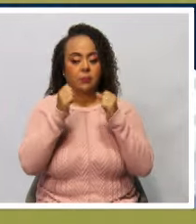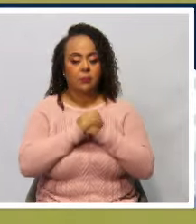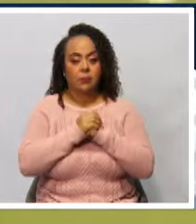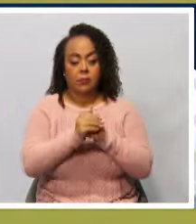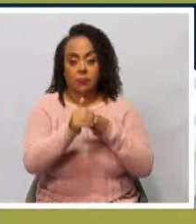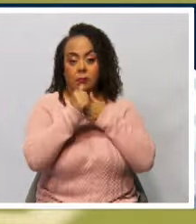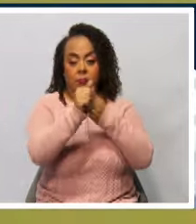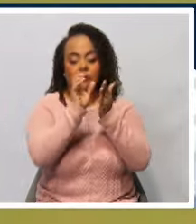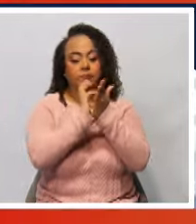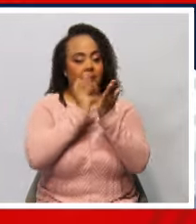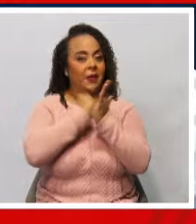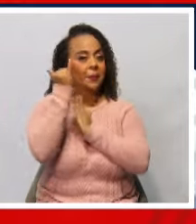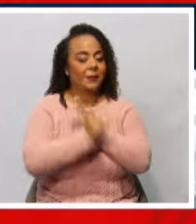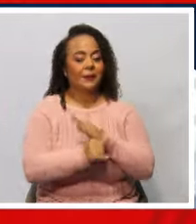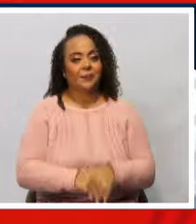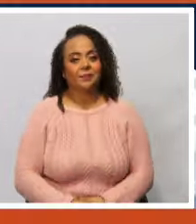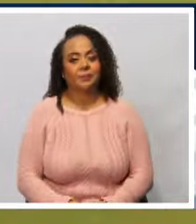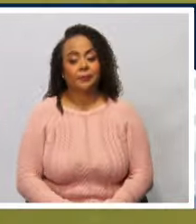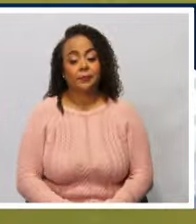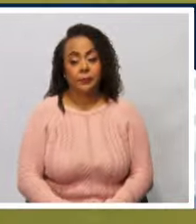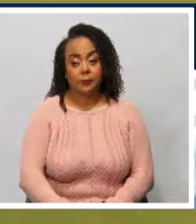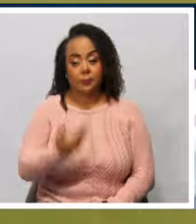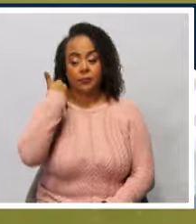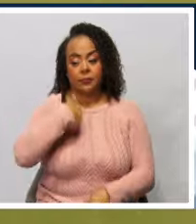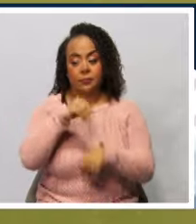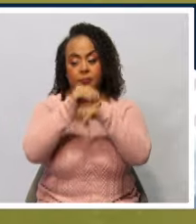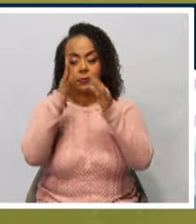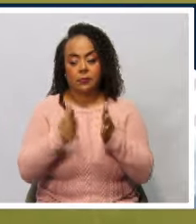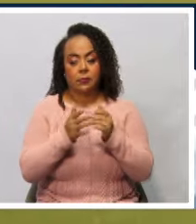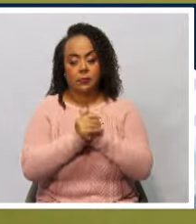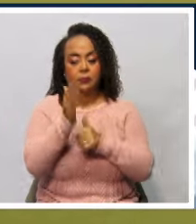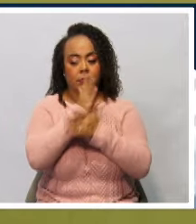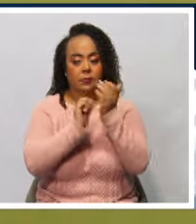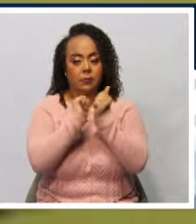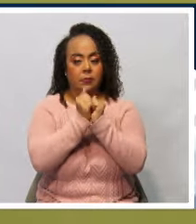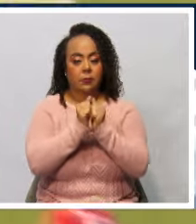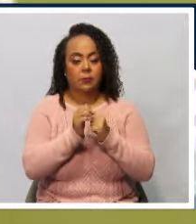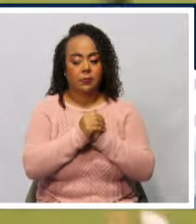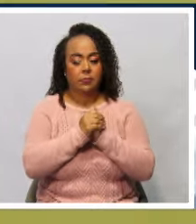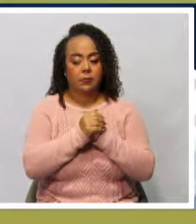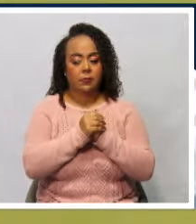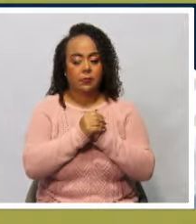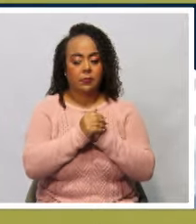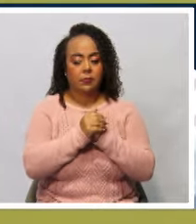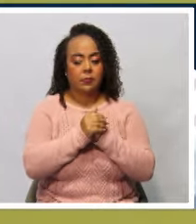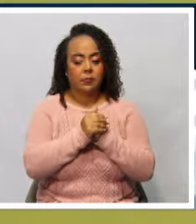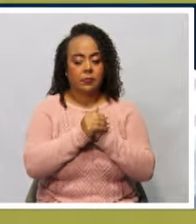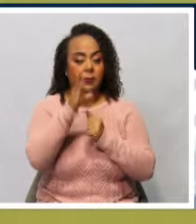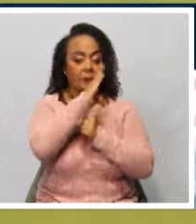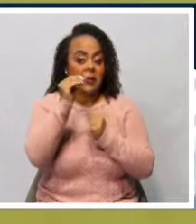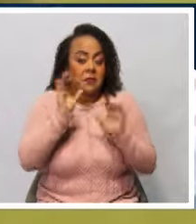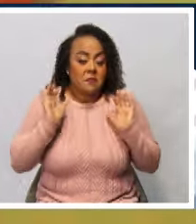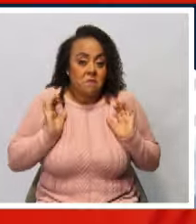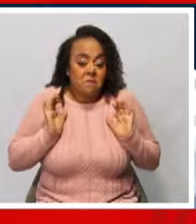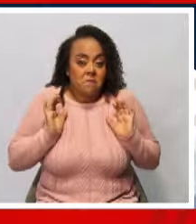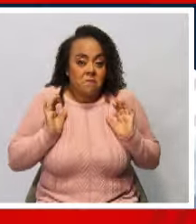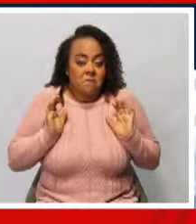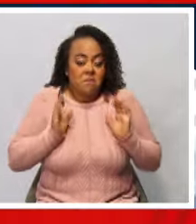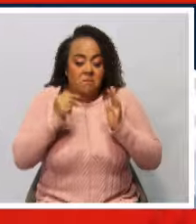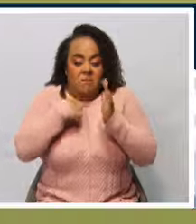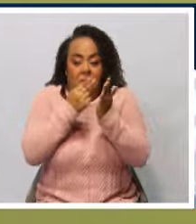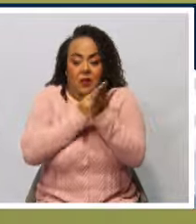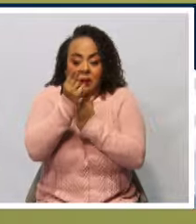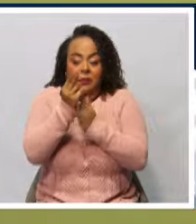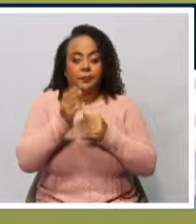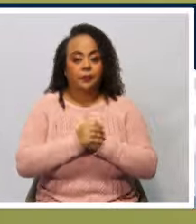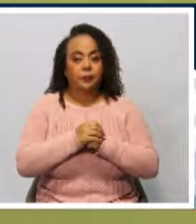liderar este proyecto. Yo soy asesor de la parte deportiva de Estelí y ahí, honestamente